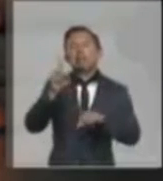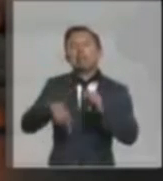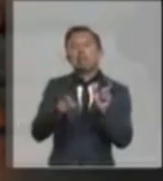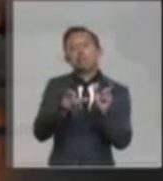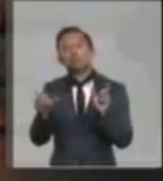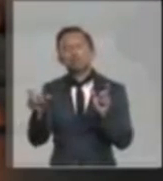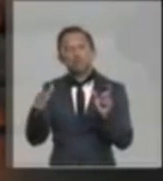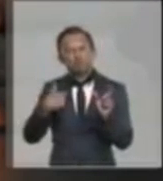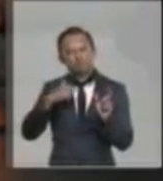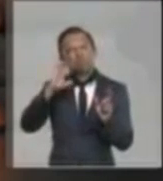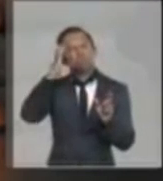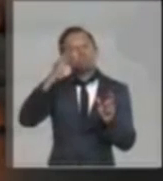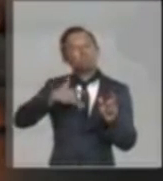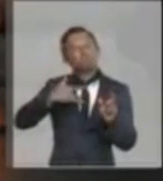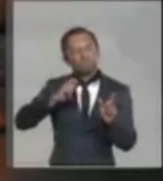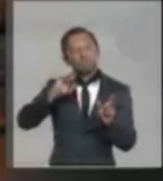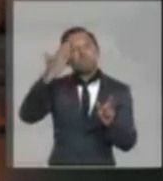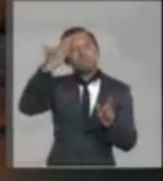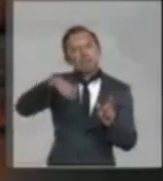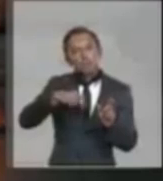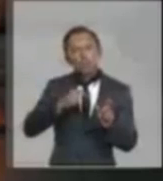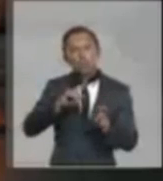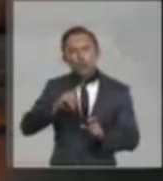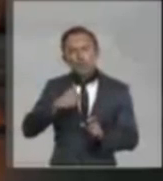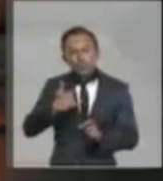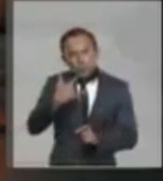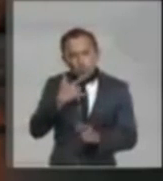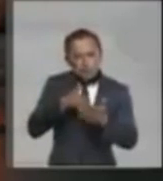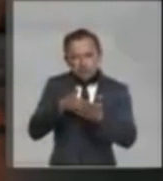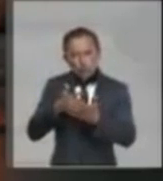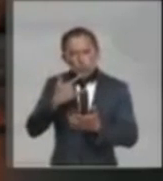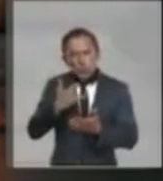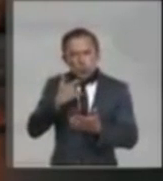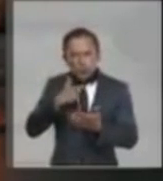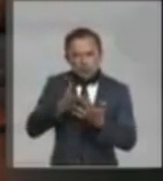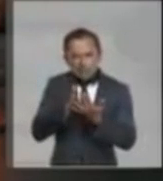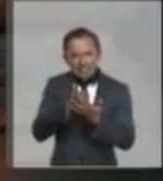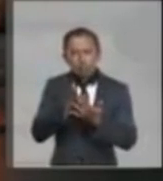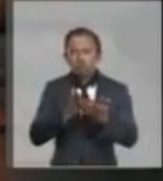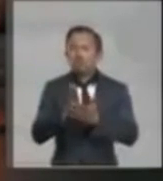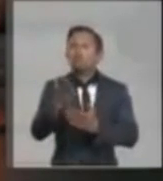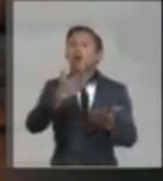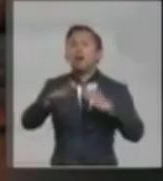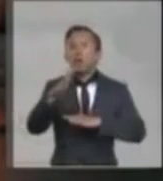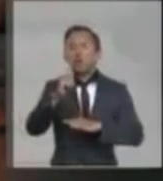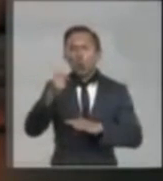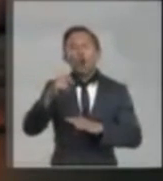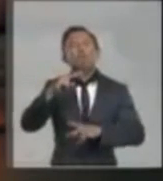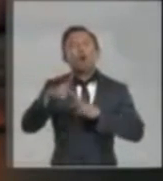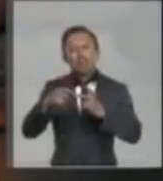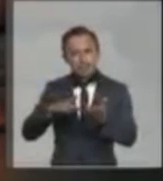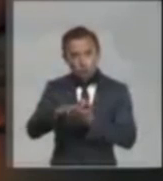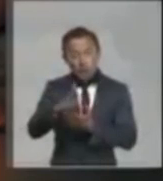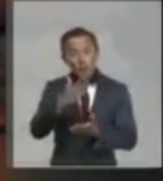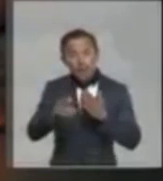voy a acompañar a todas las mujeres, a las que ya se abrieron paso, las voy a apoyar, pero a las que no se han abierto paso, vamos a hacer un camino